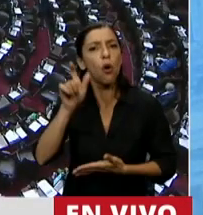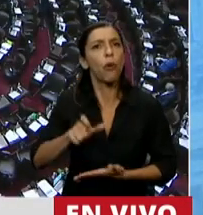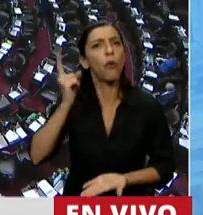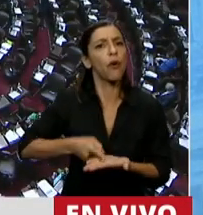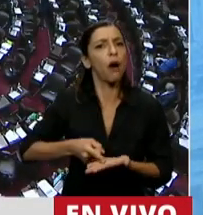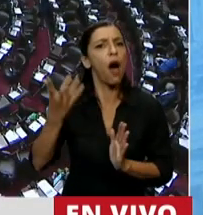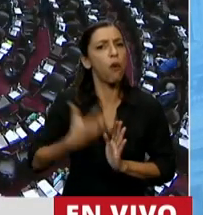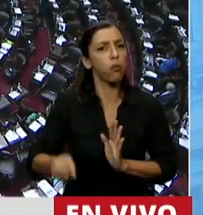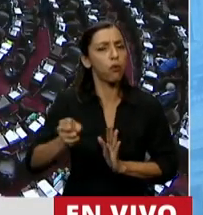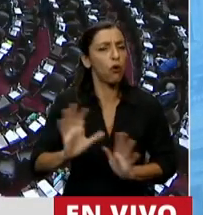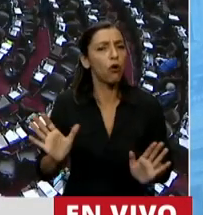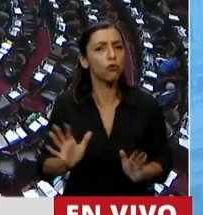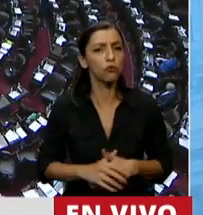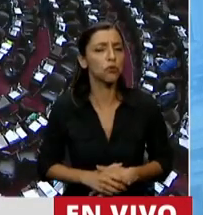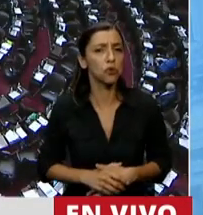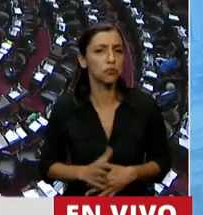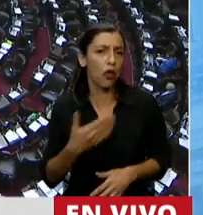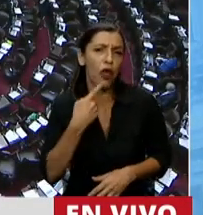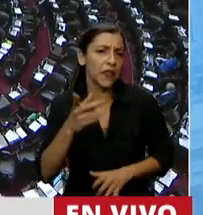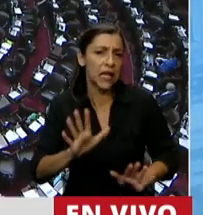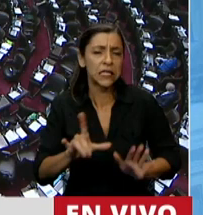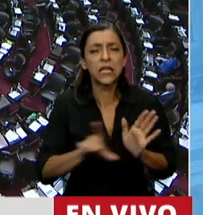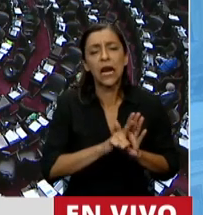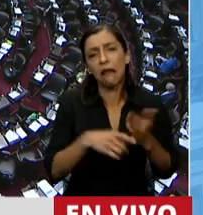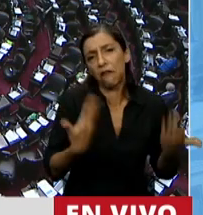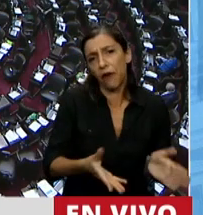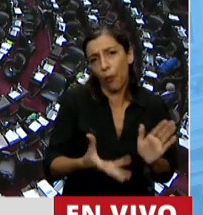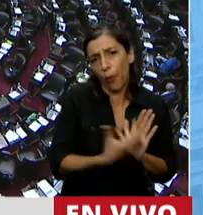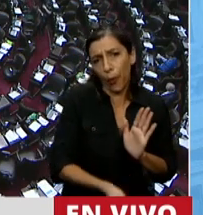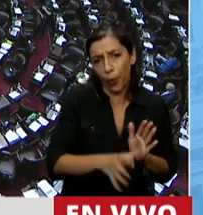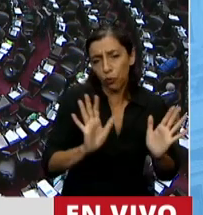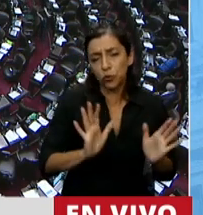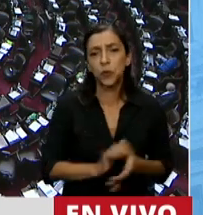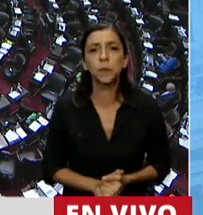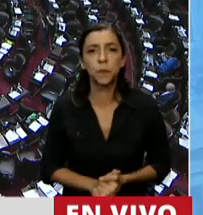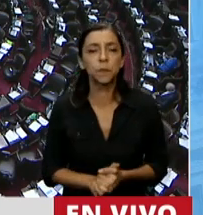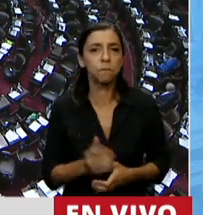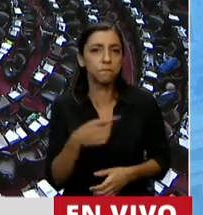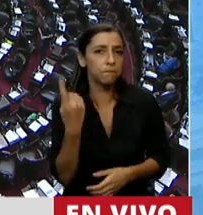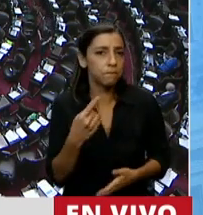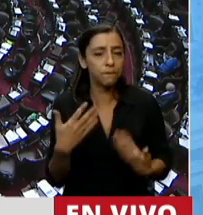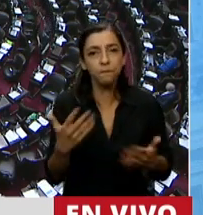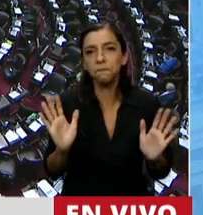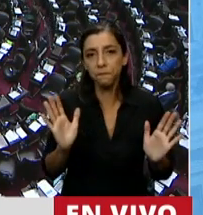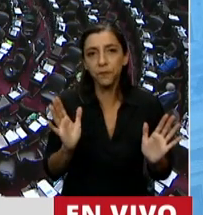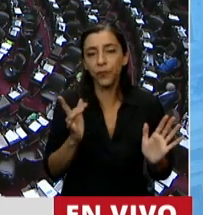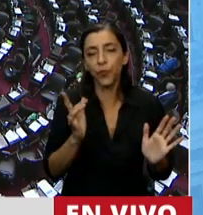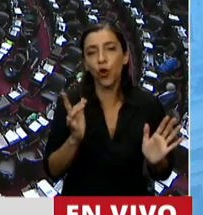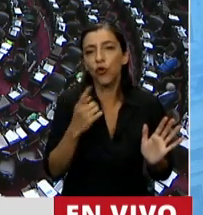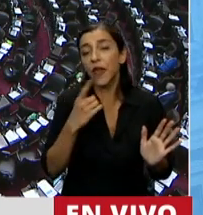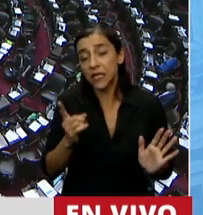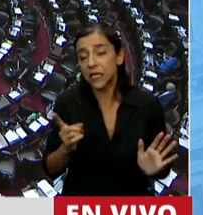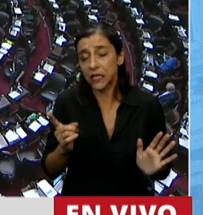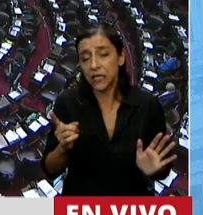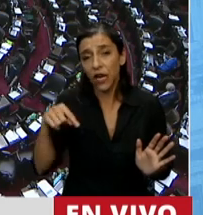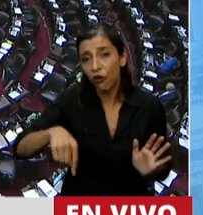dice vulgarmente, la ley del aborto, a favor del aborto, y que también podríamos decir, señor presidente, que